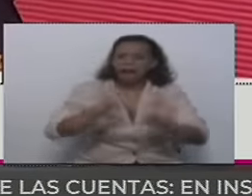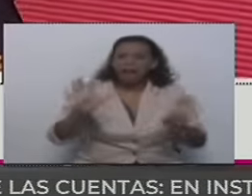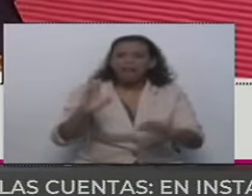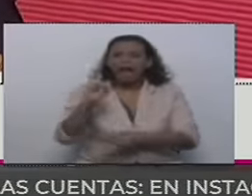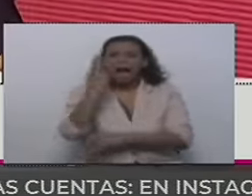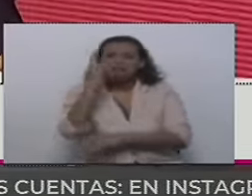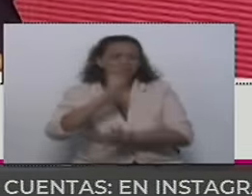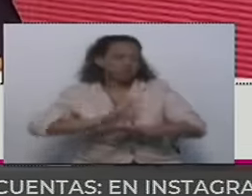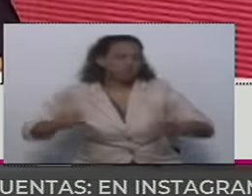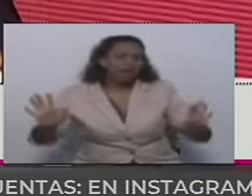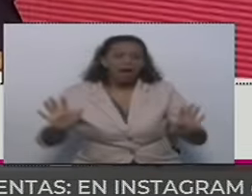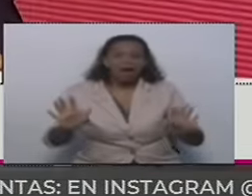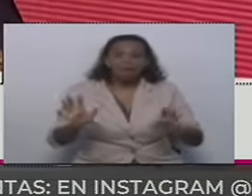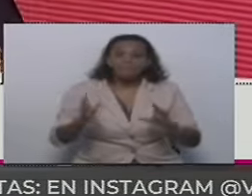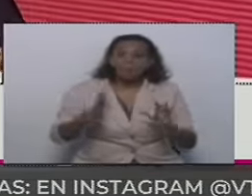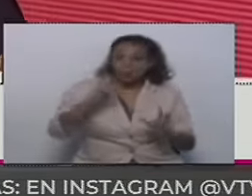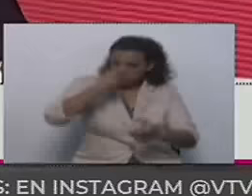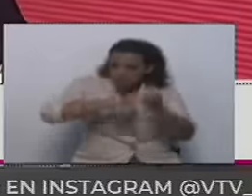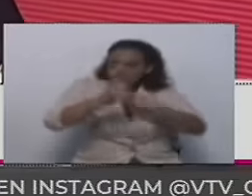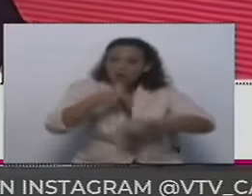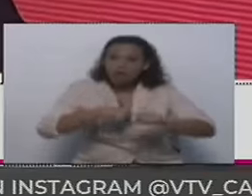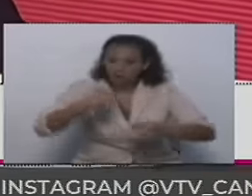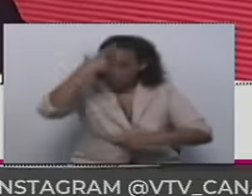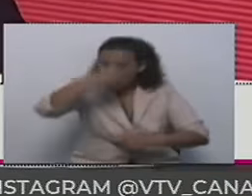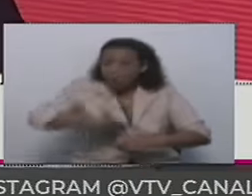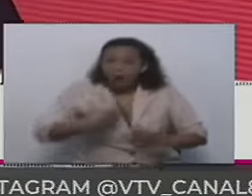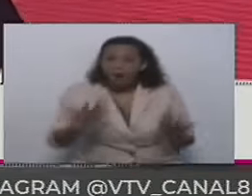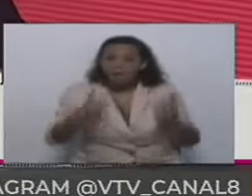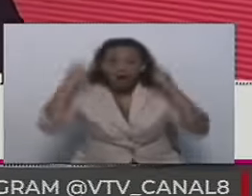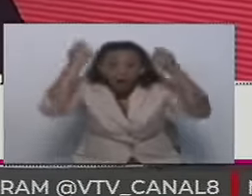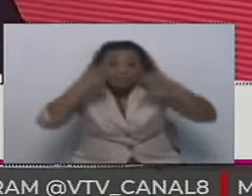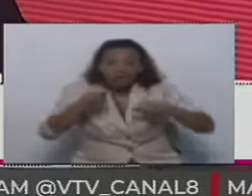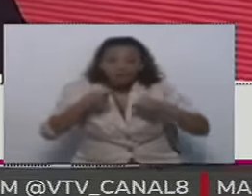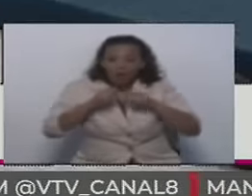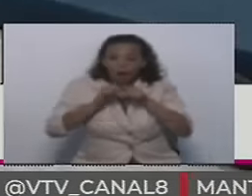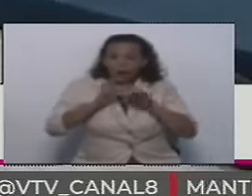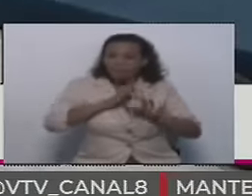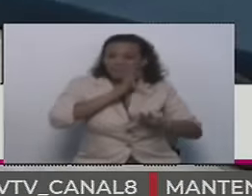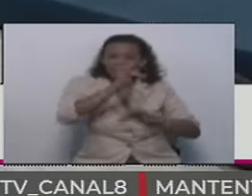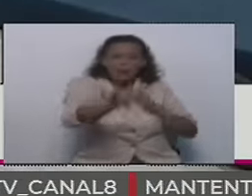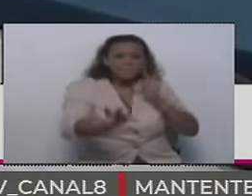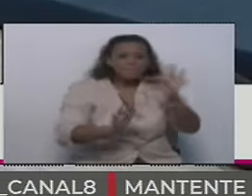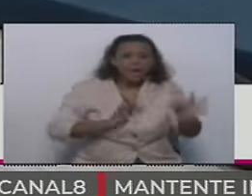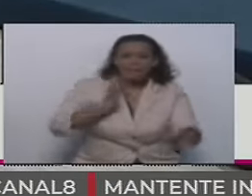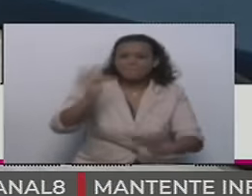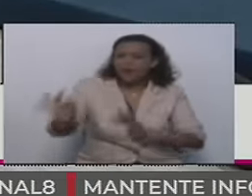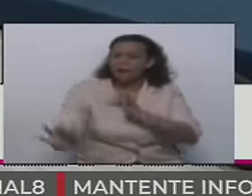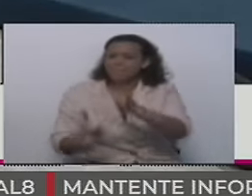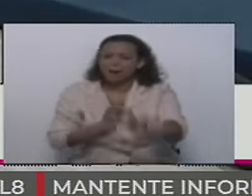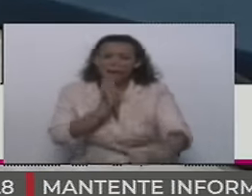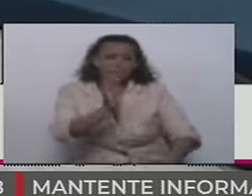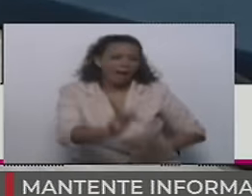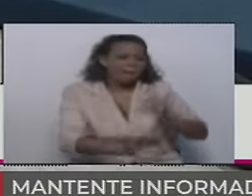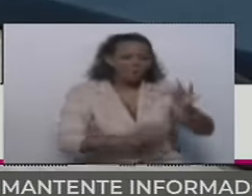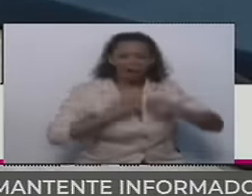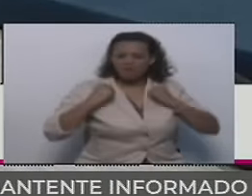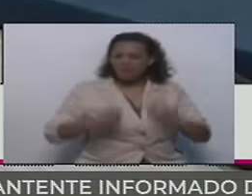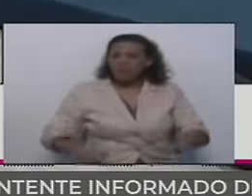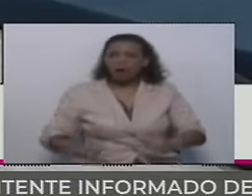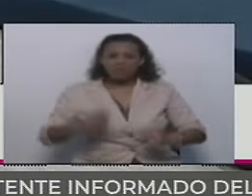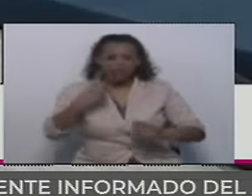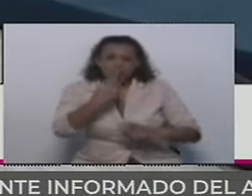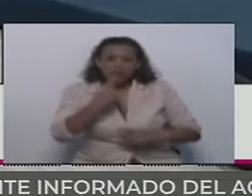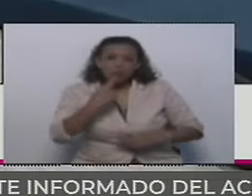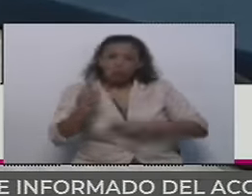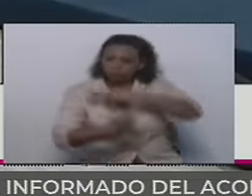salir a defender su idea, su forma de ser. Así que la Caperucita fue, aportó su rebeldía, su humor,